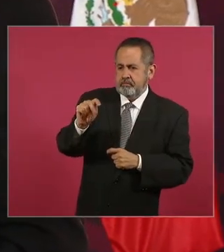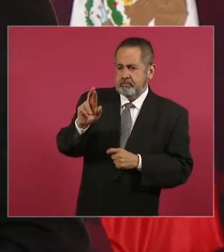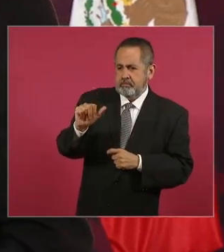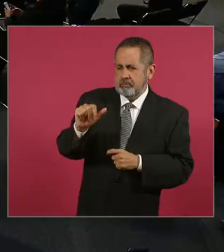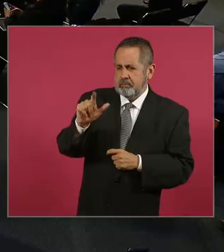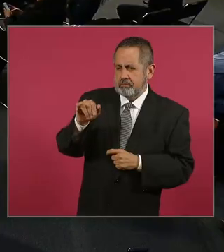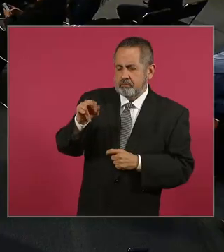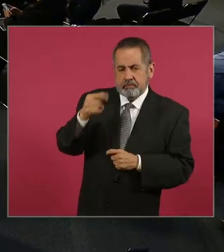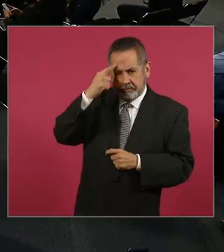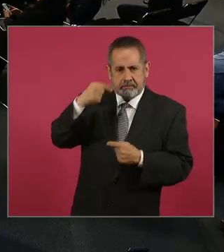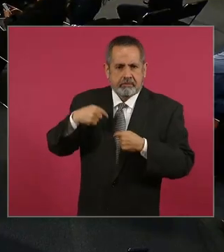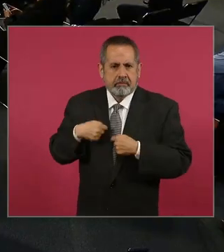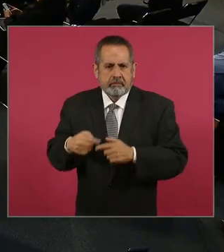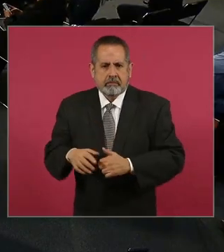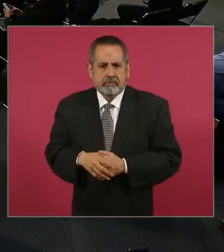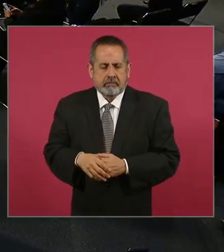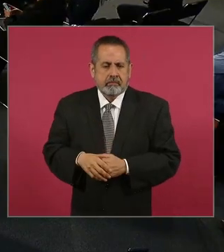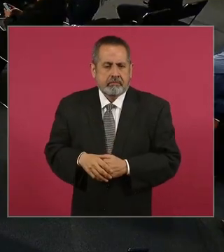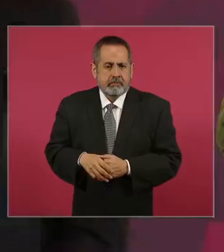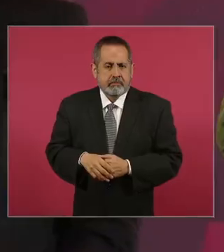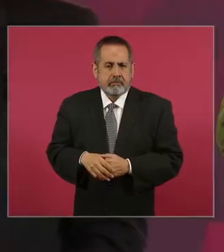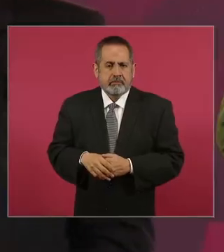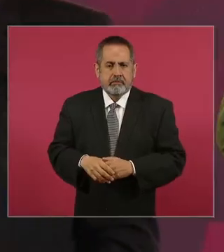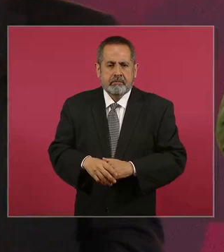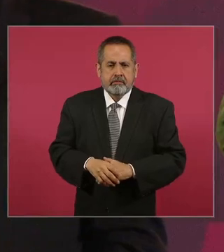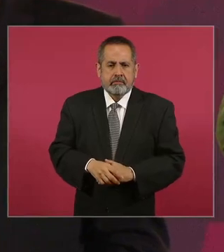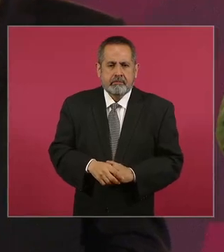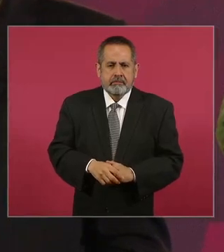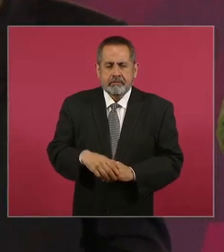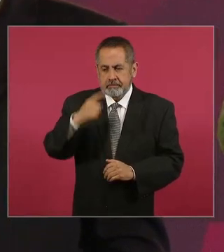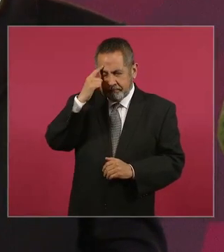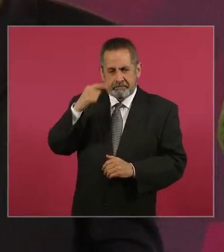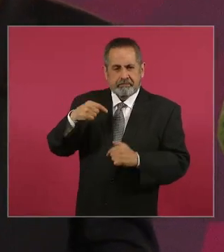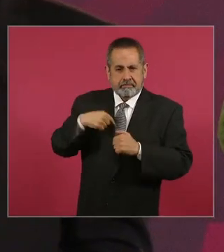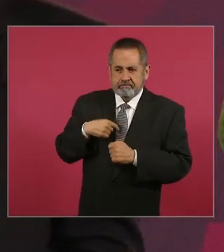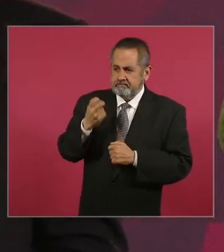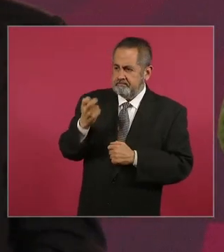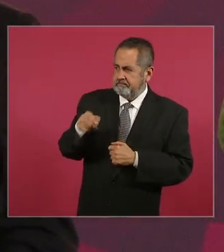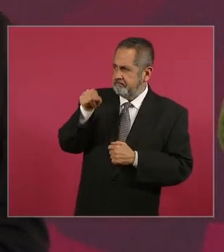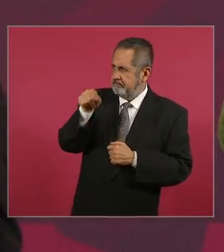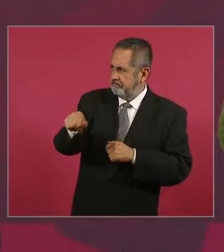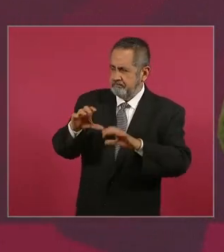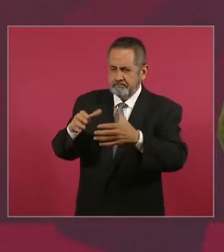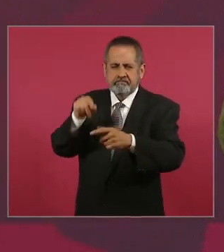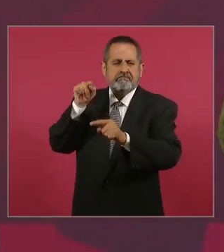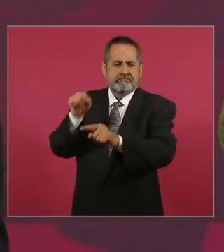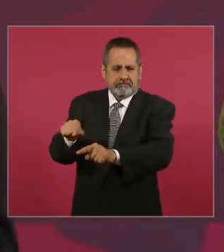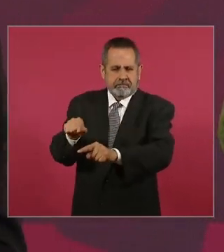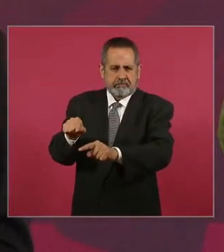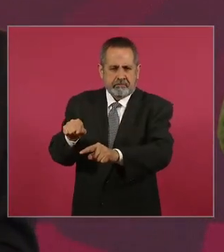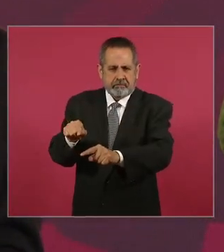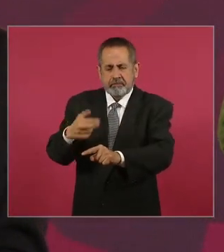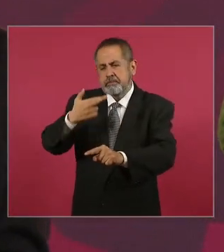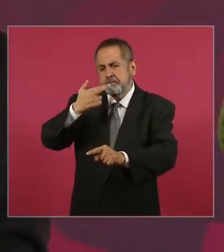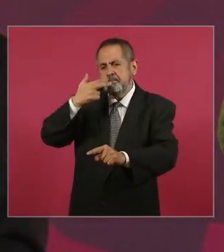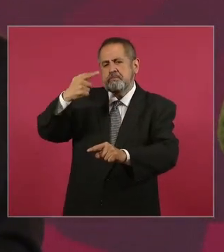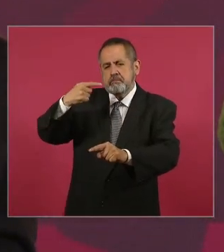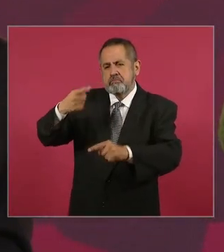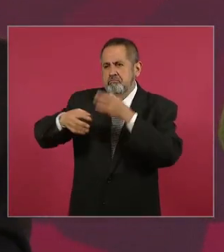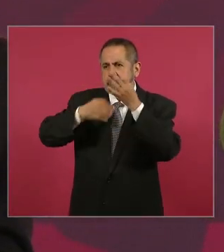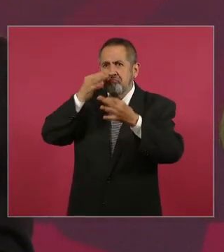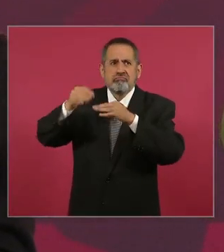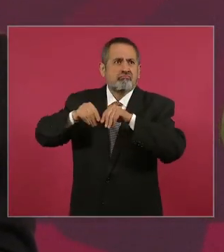Bueno, eso para es mí, opinión de usted. Es, para mí es de los mejores